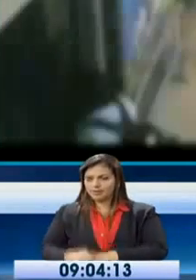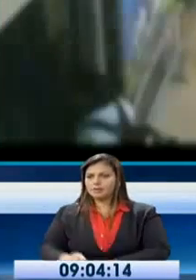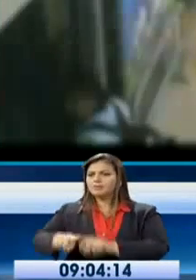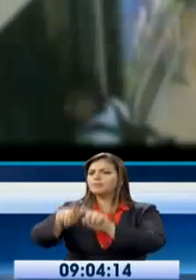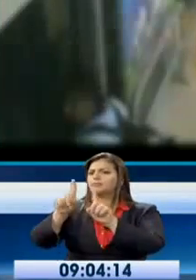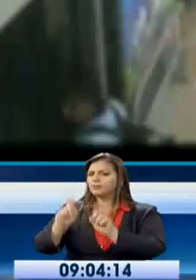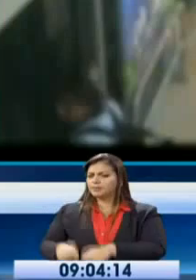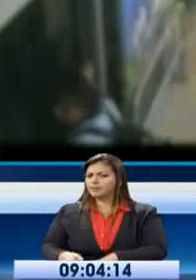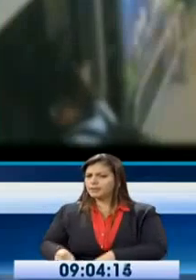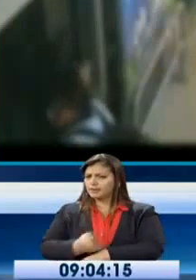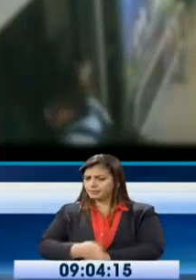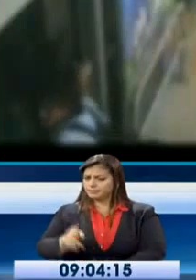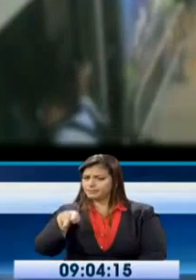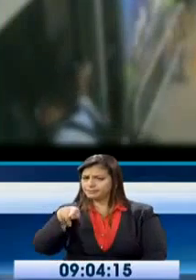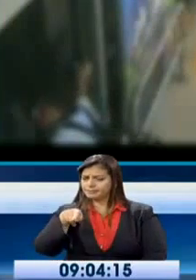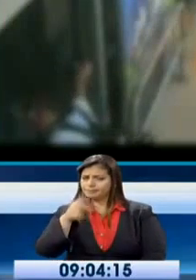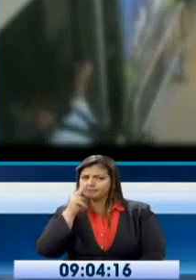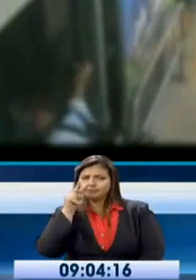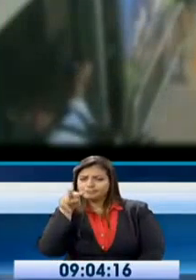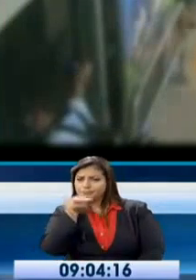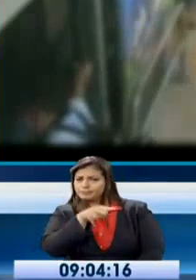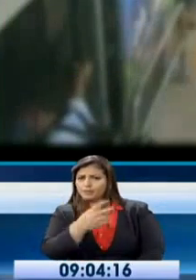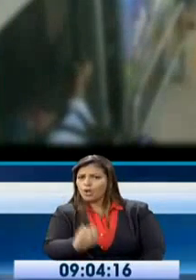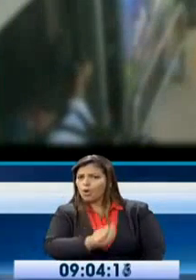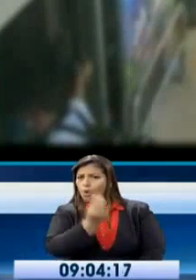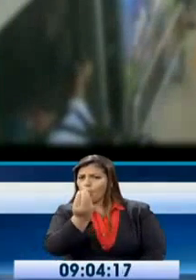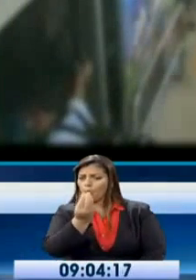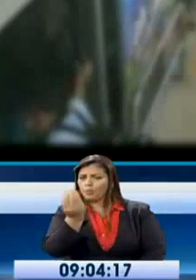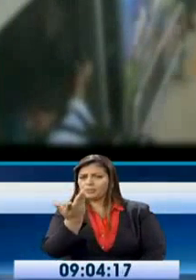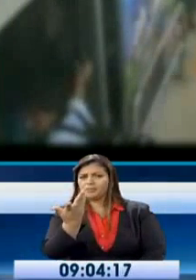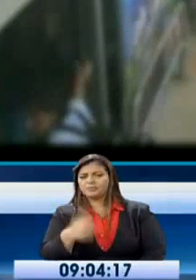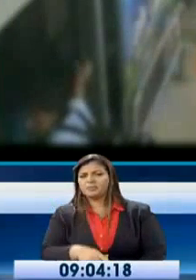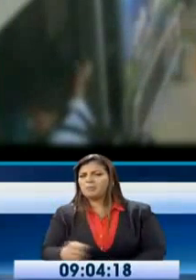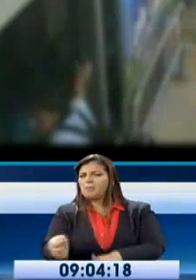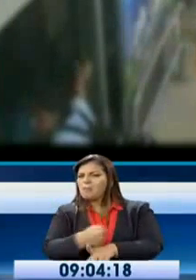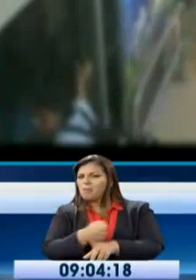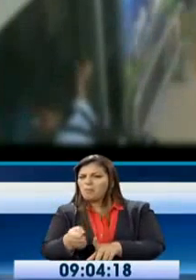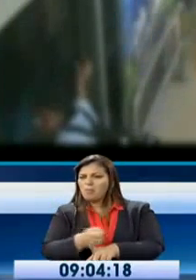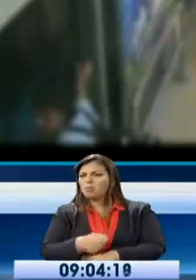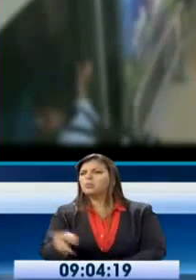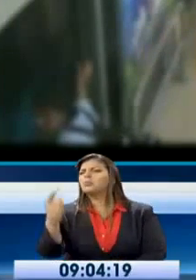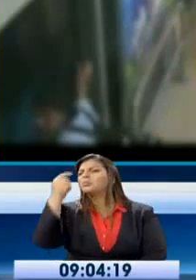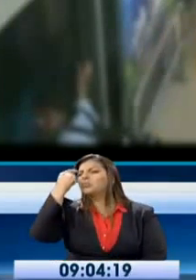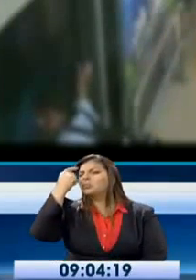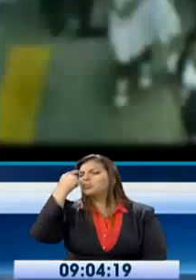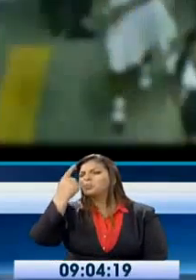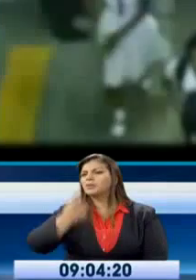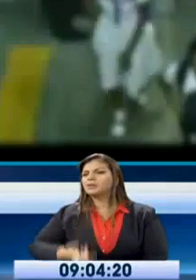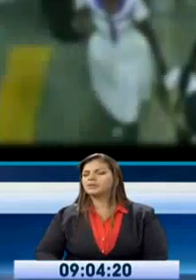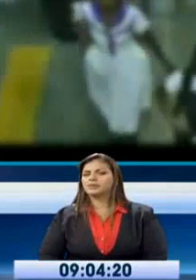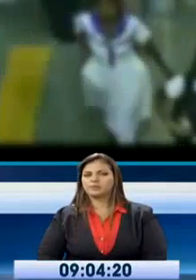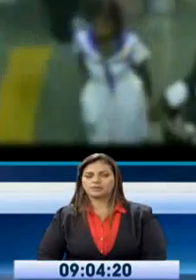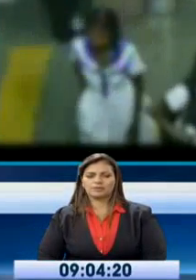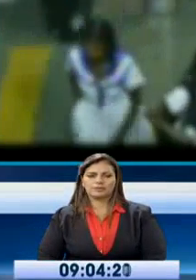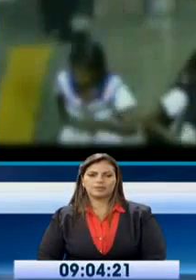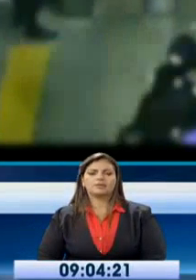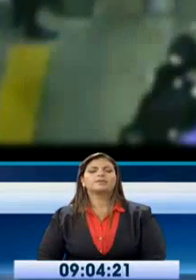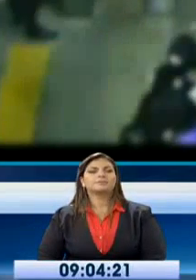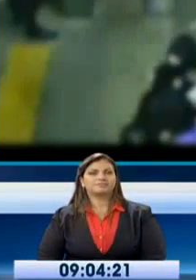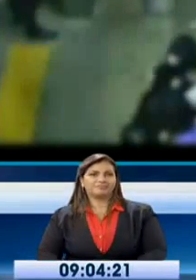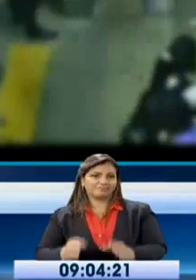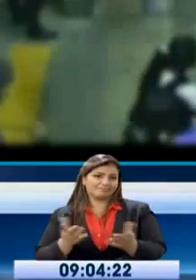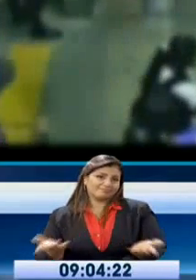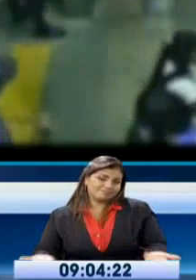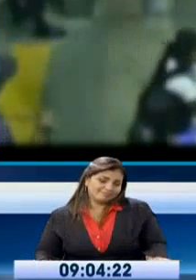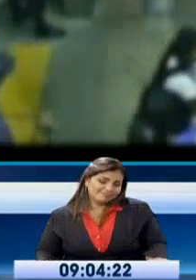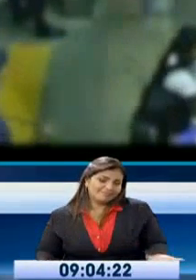que protagonizan estos actos de violencia en ciertas paradas de la Metrovía, ¿qué piensa al respecto? Ah, bueno, que la educación depende